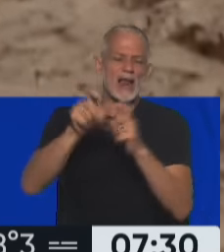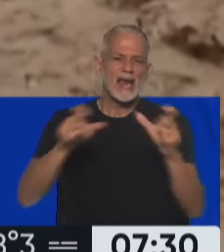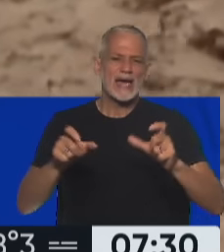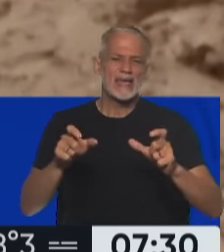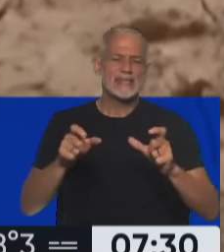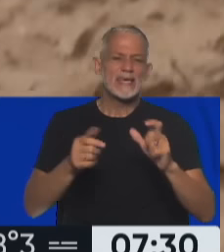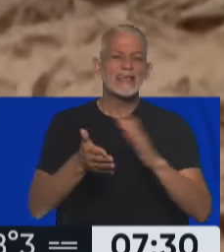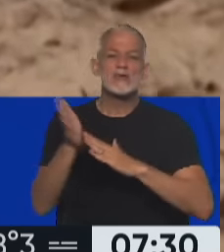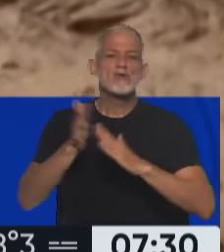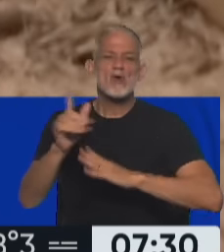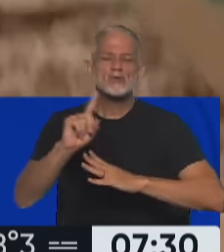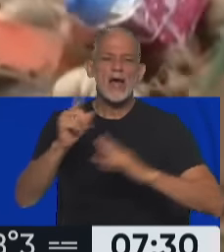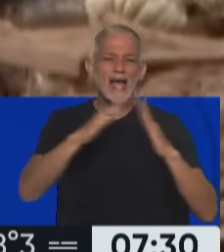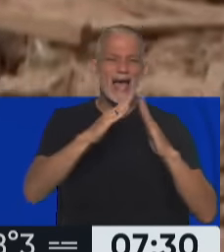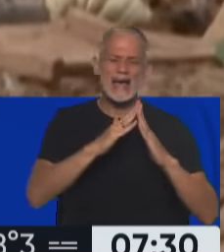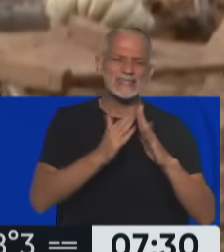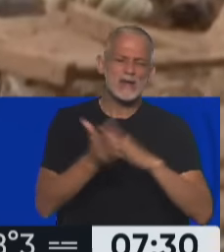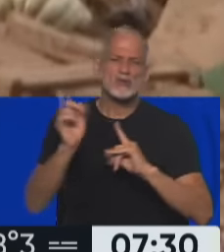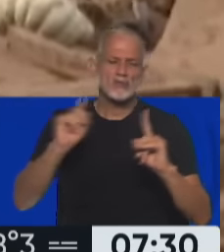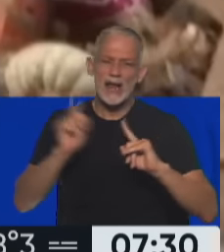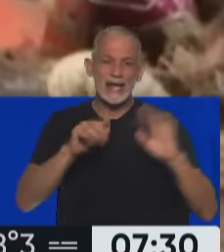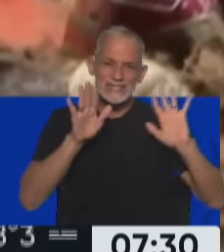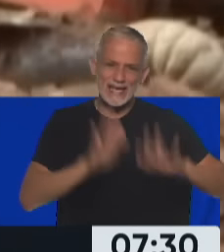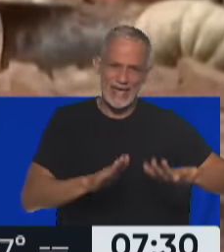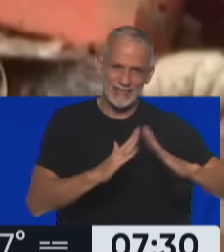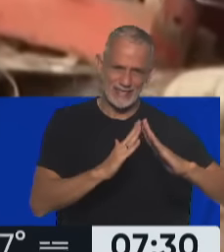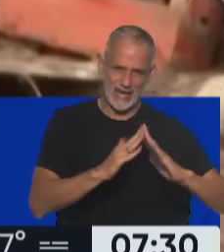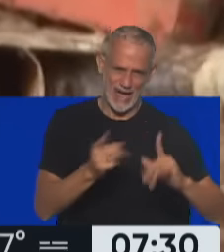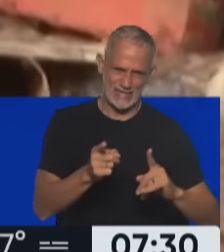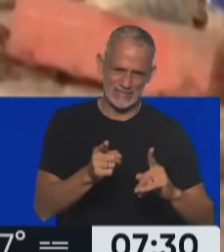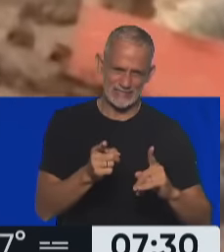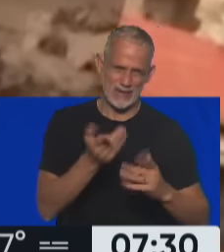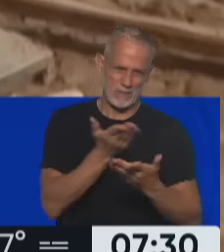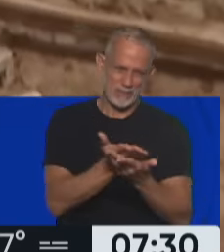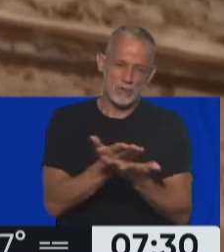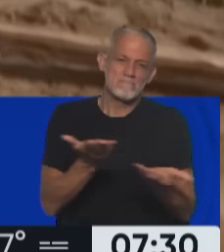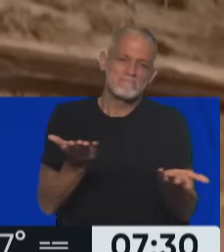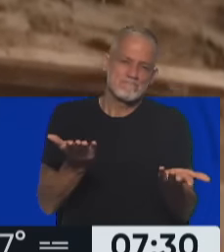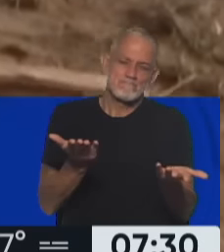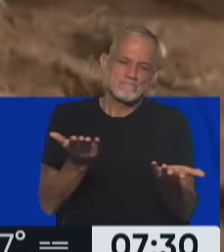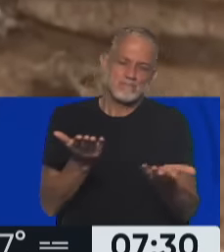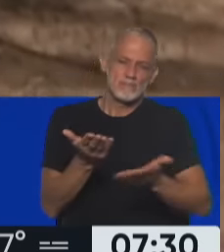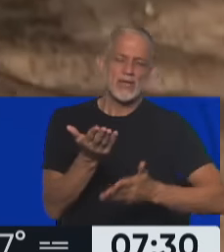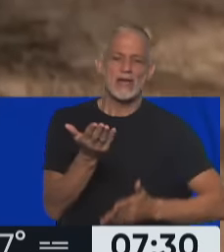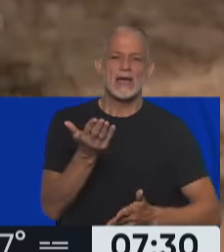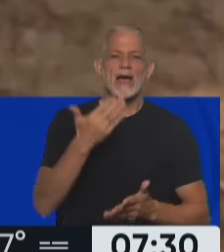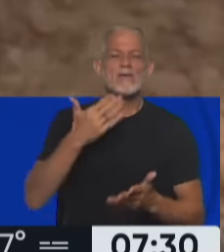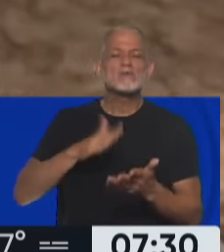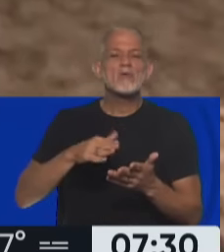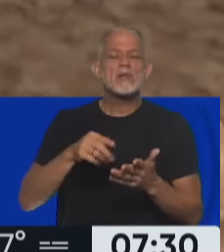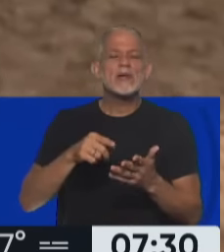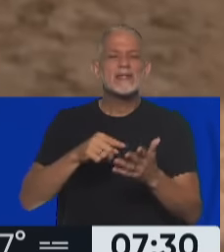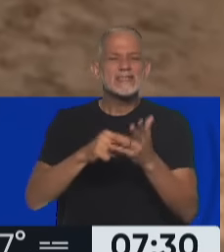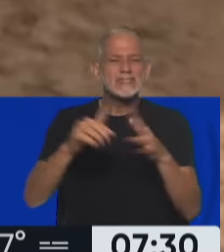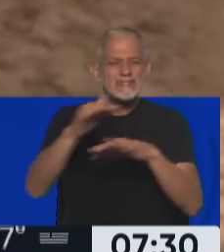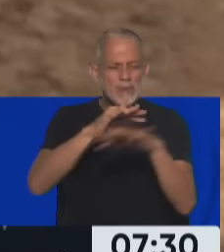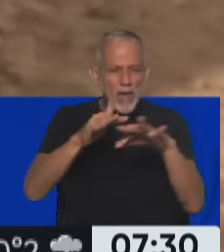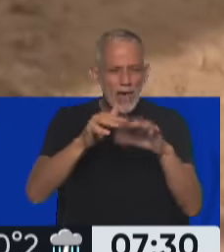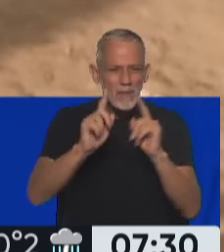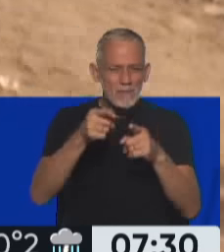no salga de sus domicilios bajo ninguna circunstancia. Sabemos que no se está refiriendo al punto urbanístico